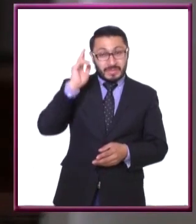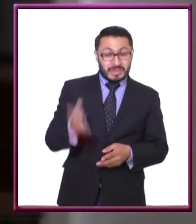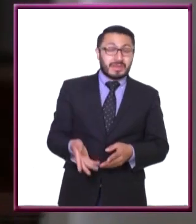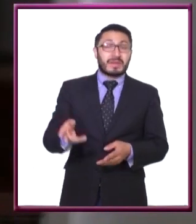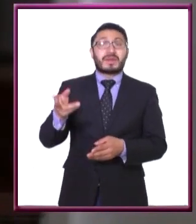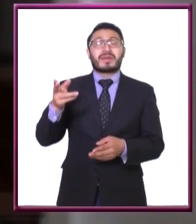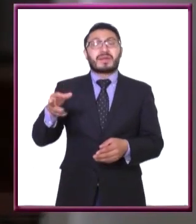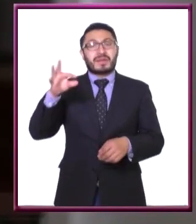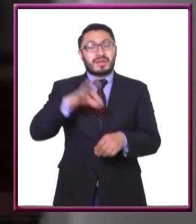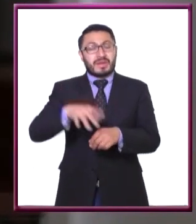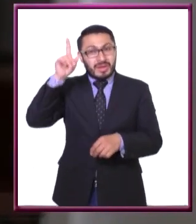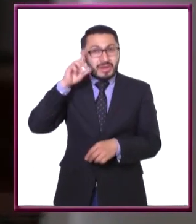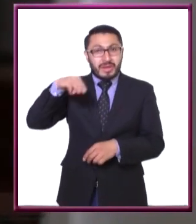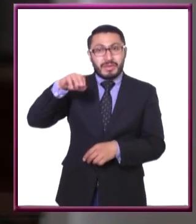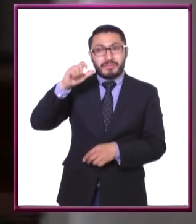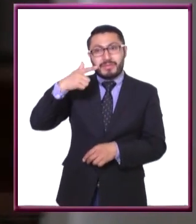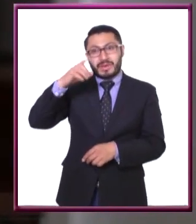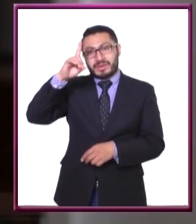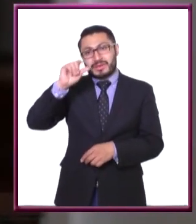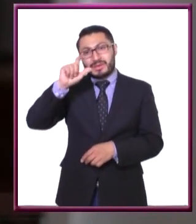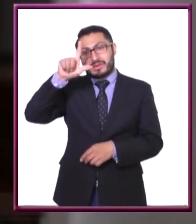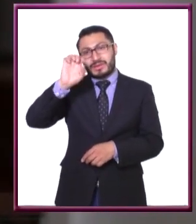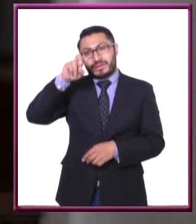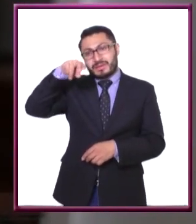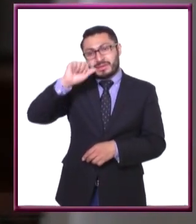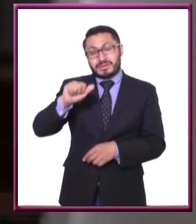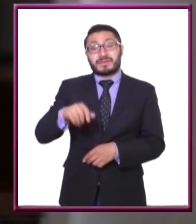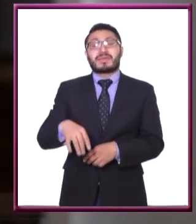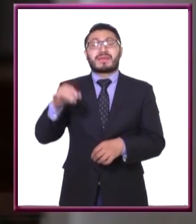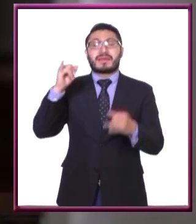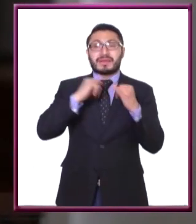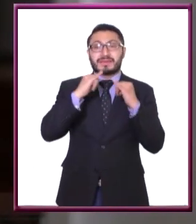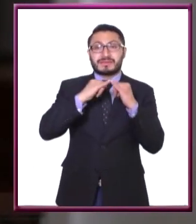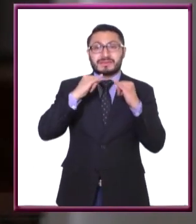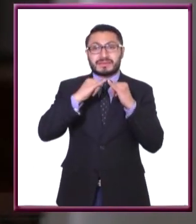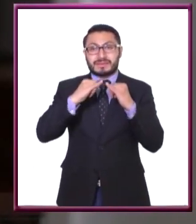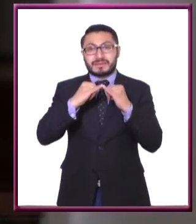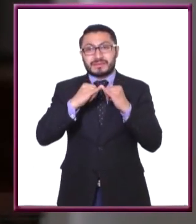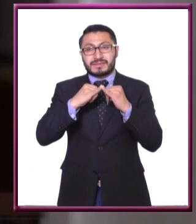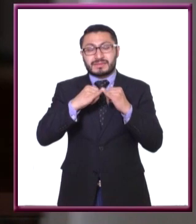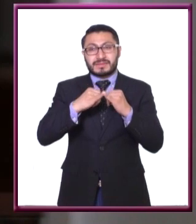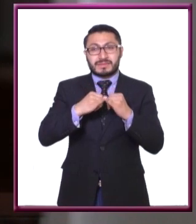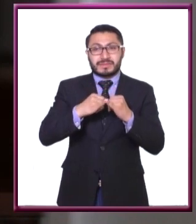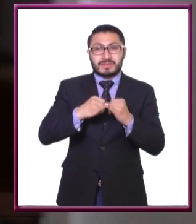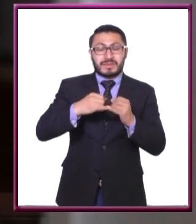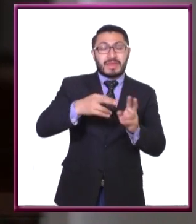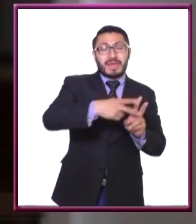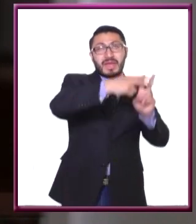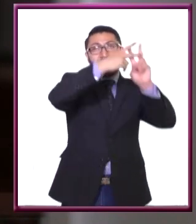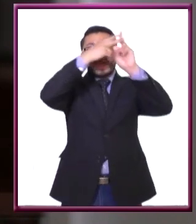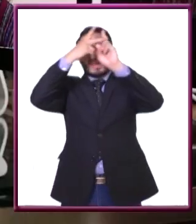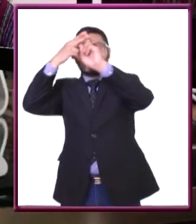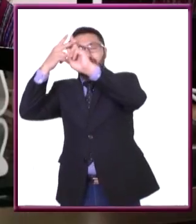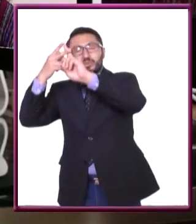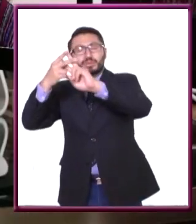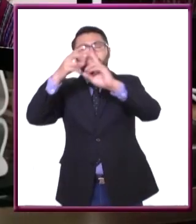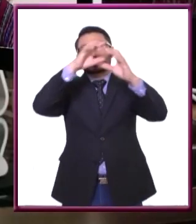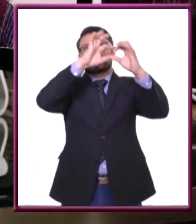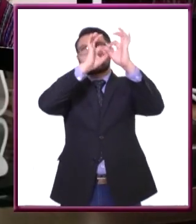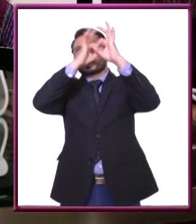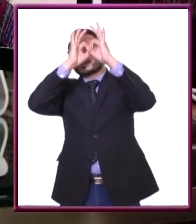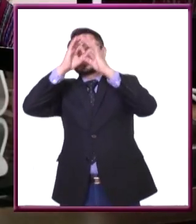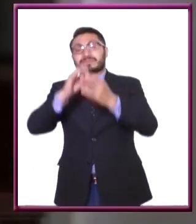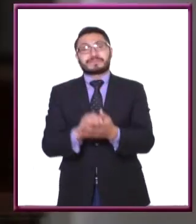Hola, ¿qué tal? Estamos con la doctora Magdalena González Sánchez del Instituto de Astronomía de la Universidad Nacional Autónoma de México. Mi primera